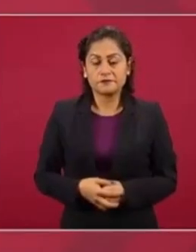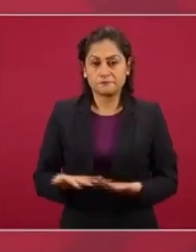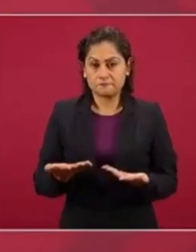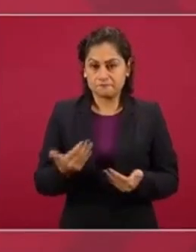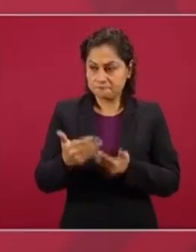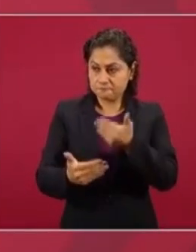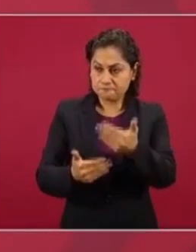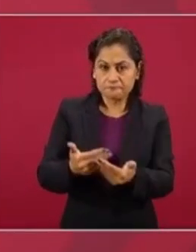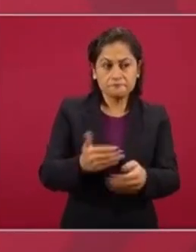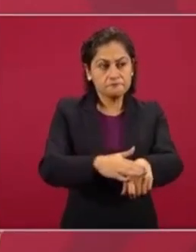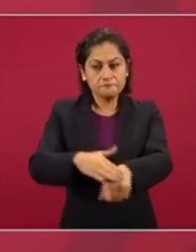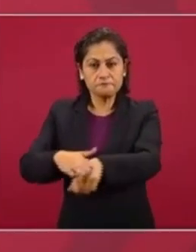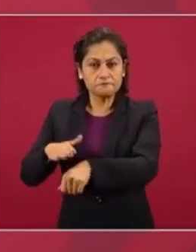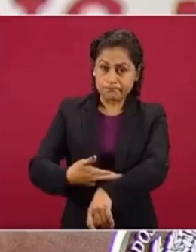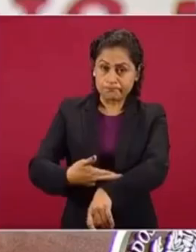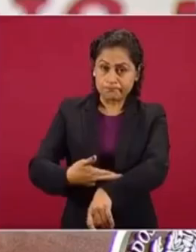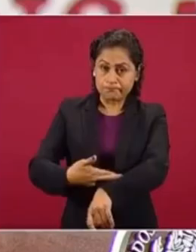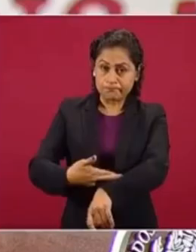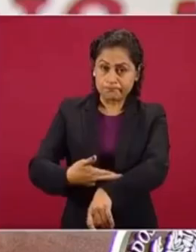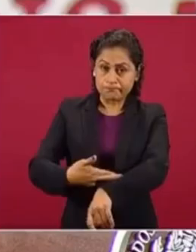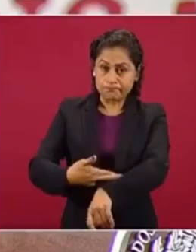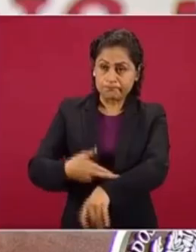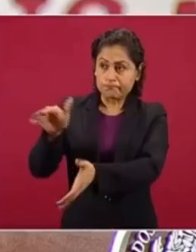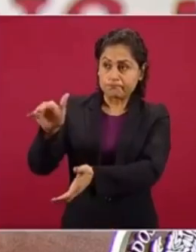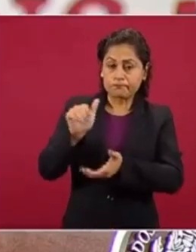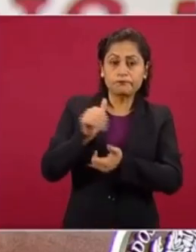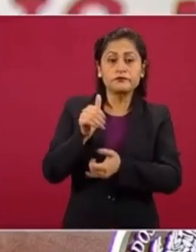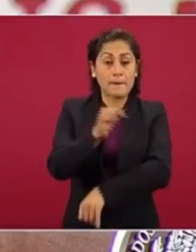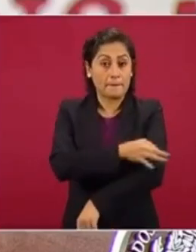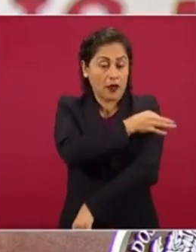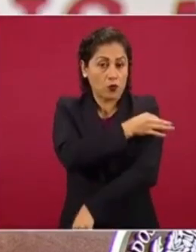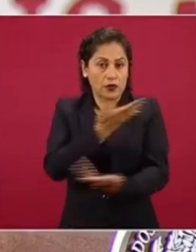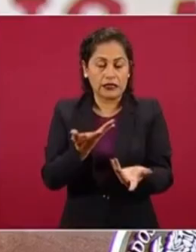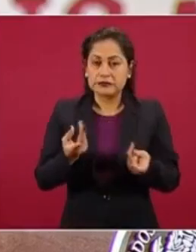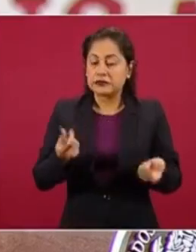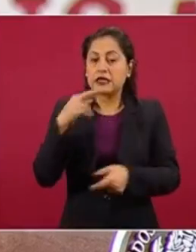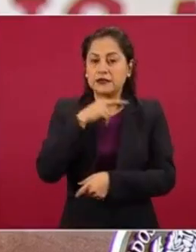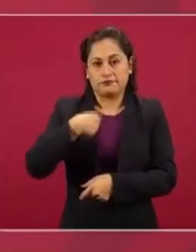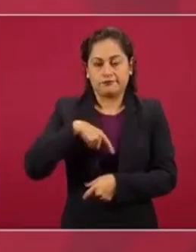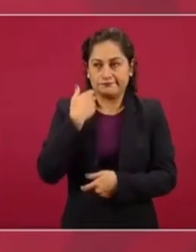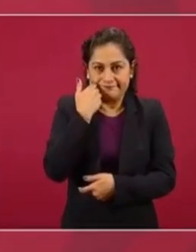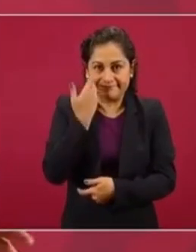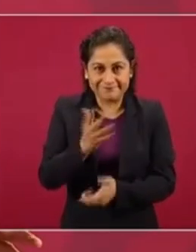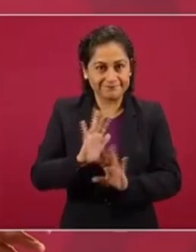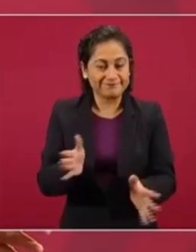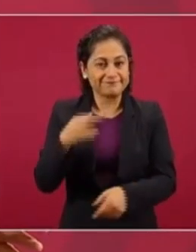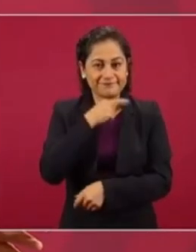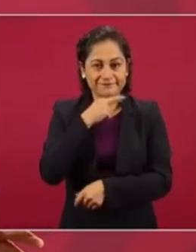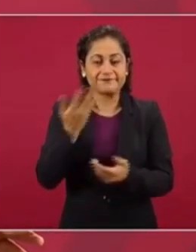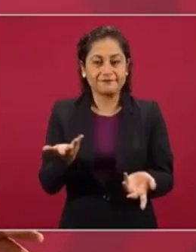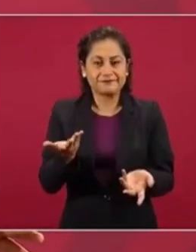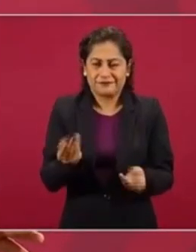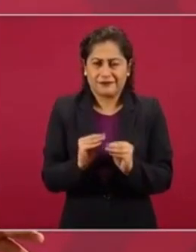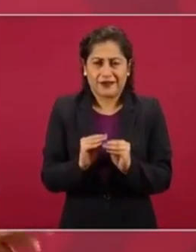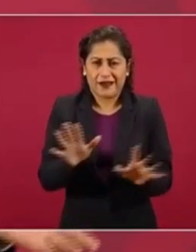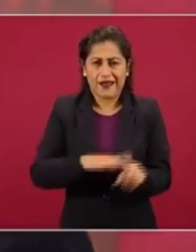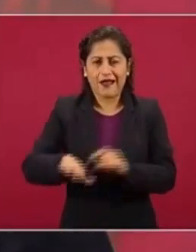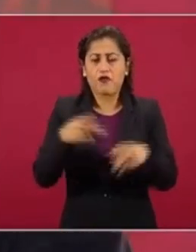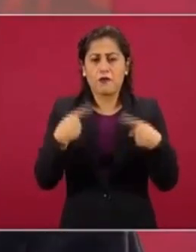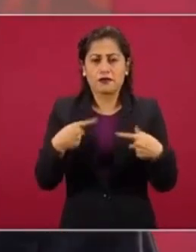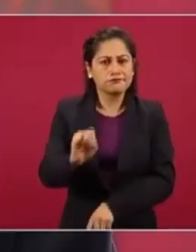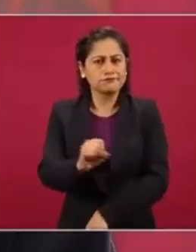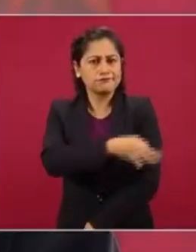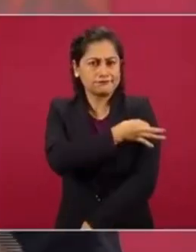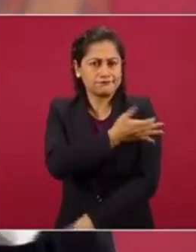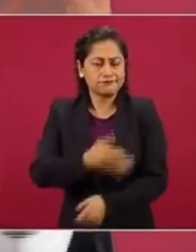gestionando la vacuna pronto, pero además lo deseamos. Desde luego que la gente va a querer